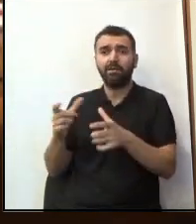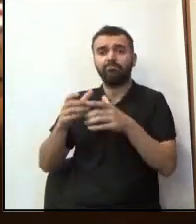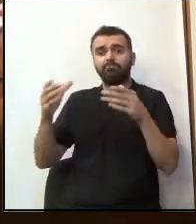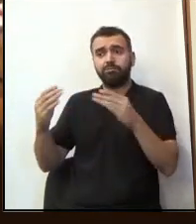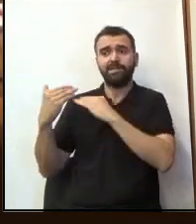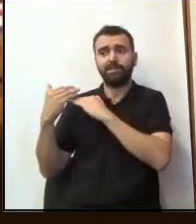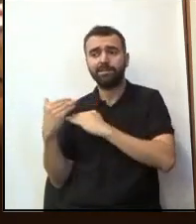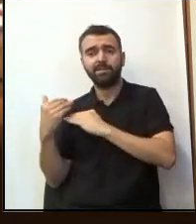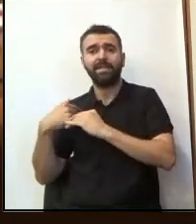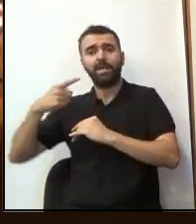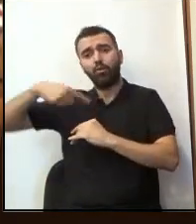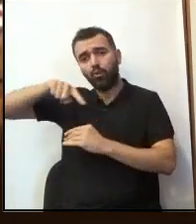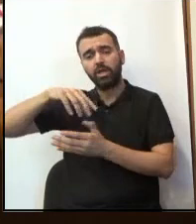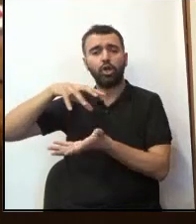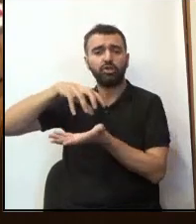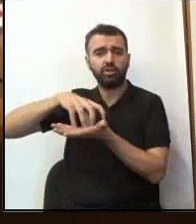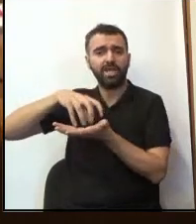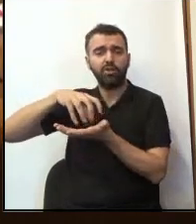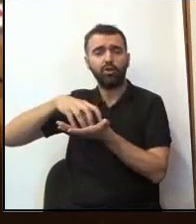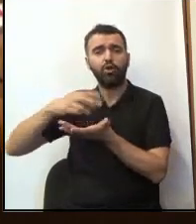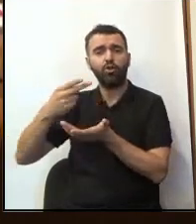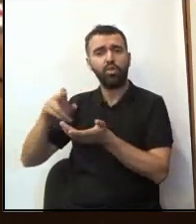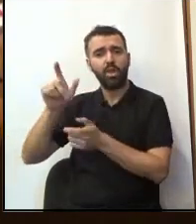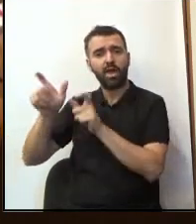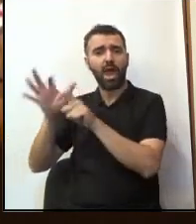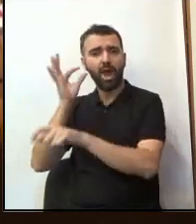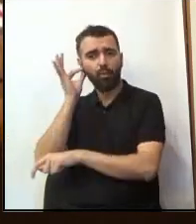nuestro Centro de la Mujer debido a